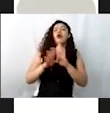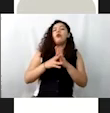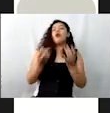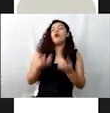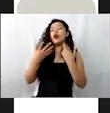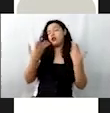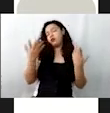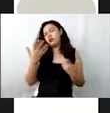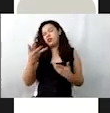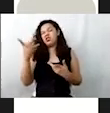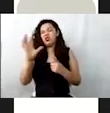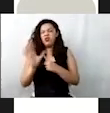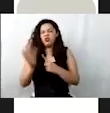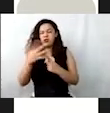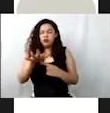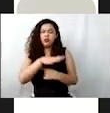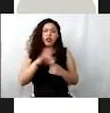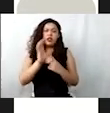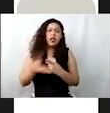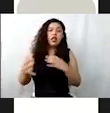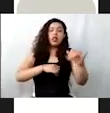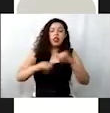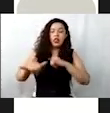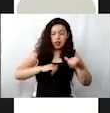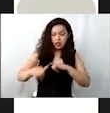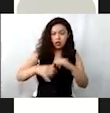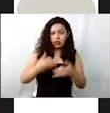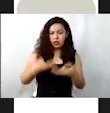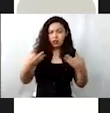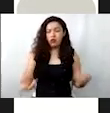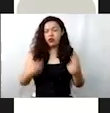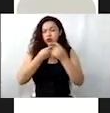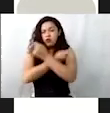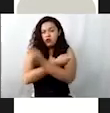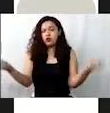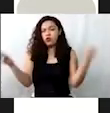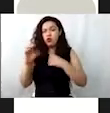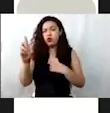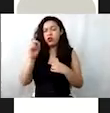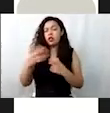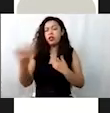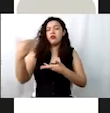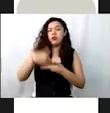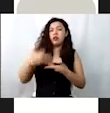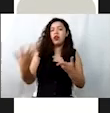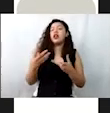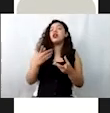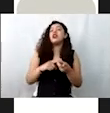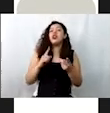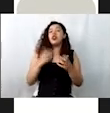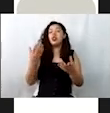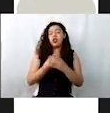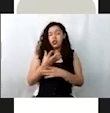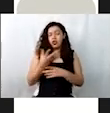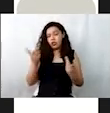comisiones a nivel sectorial, a nivel territorial, dónde se están quedando los ODS y dónde están llegando realmente. Entonces